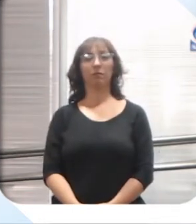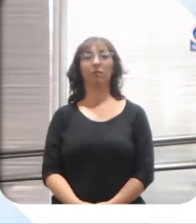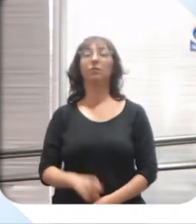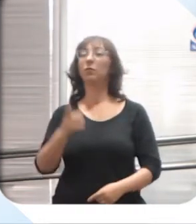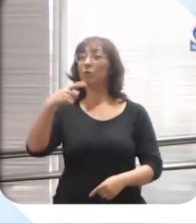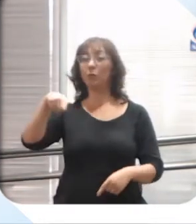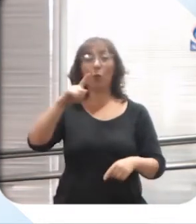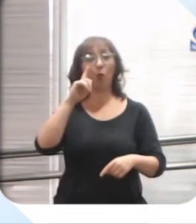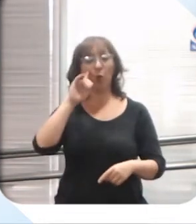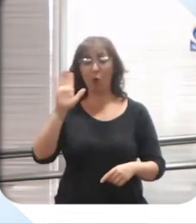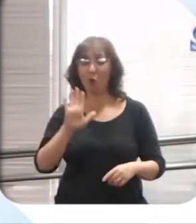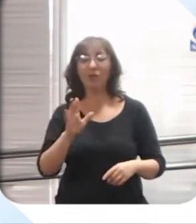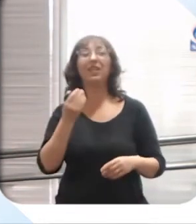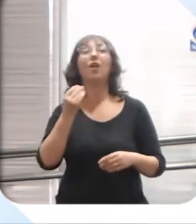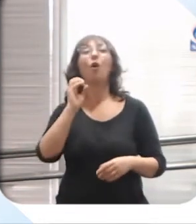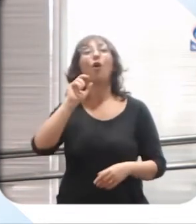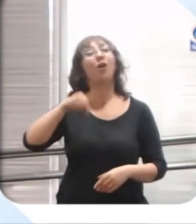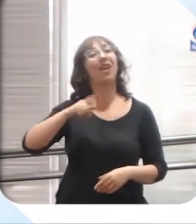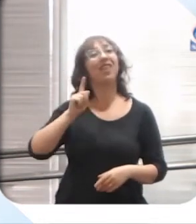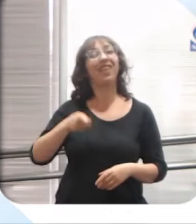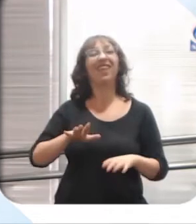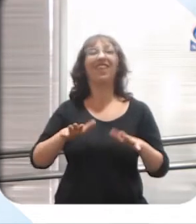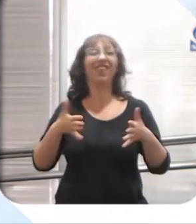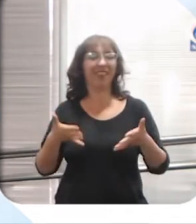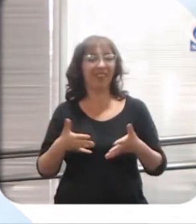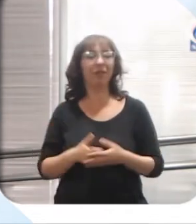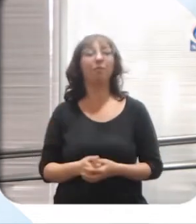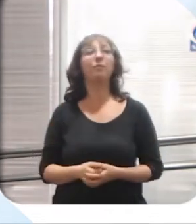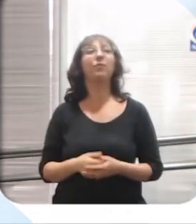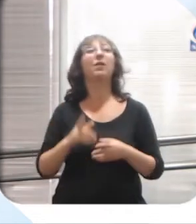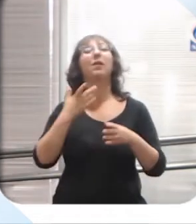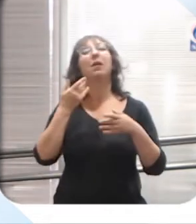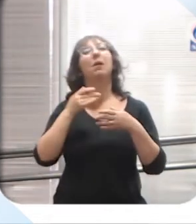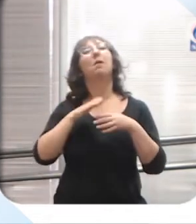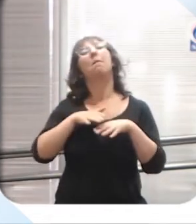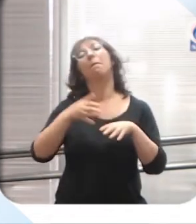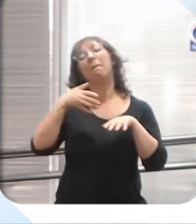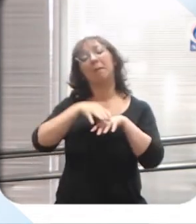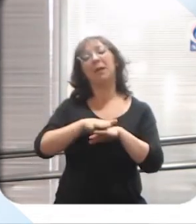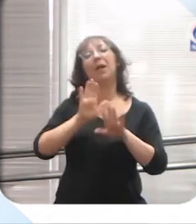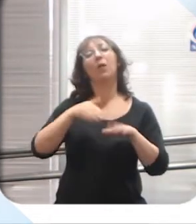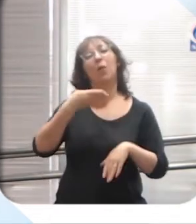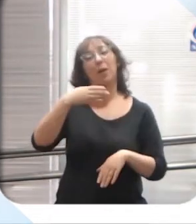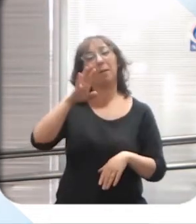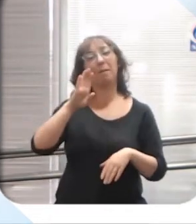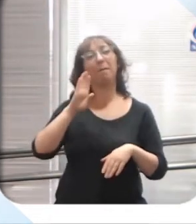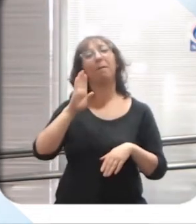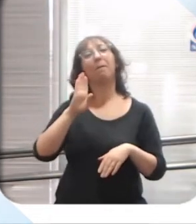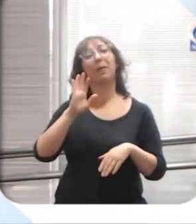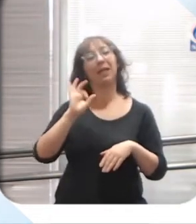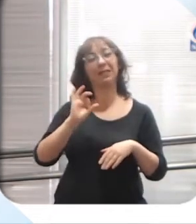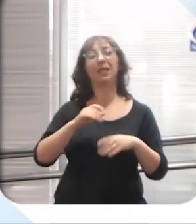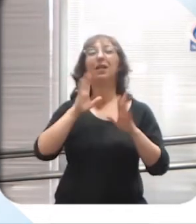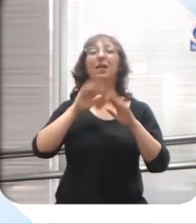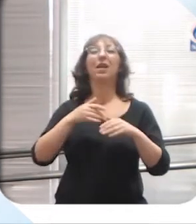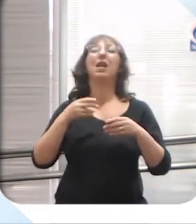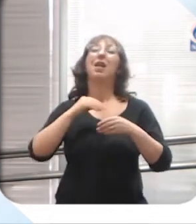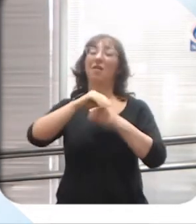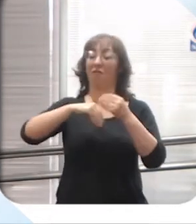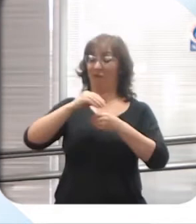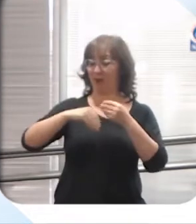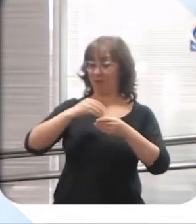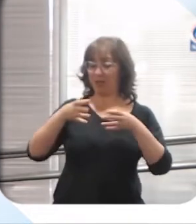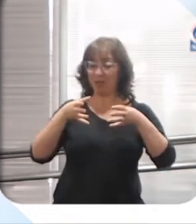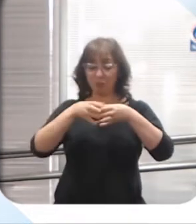Para los que no saben, Iniciativas Sanitarias es una ONG que es miembro pleno de IPPF, que es la Federación Internacional de Planificación